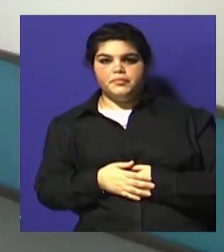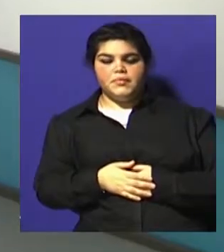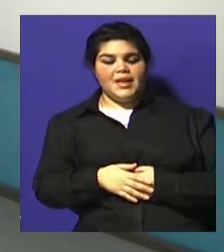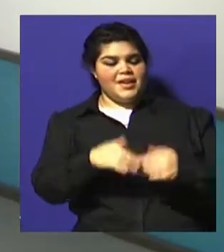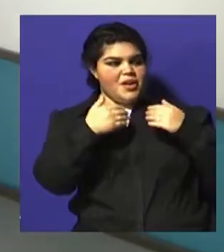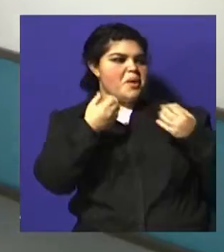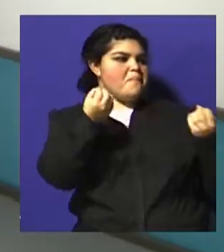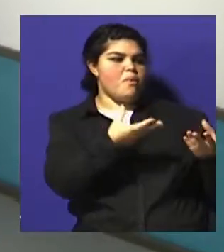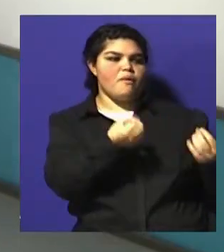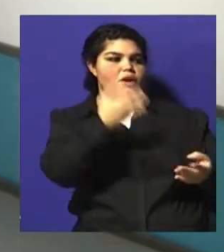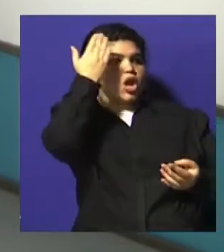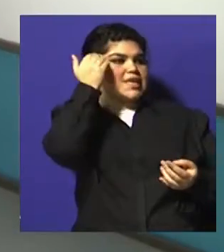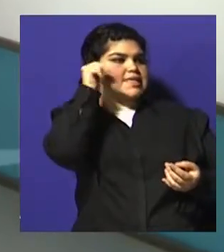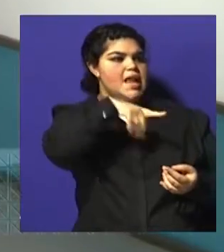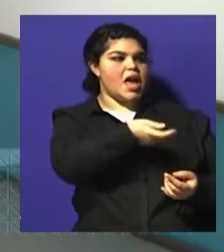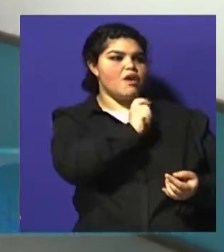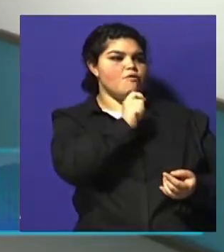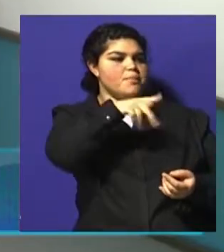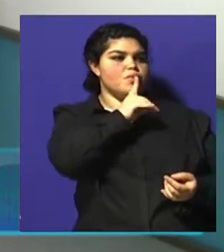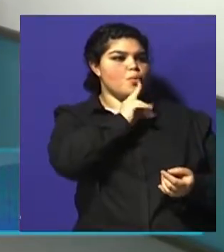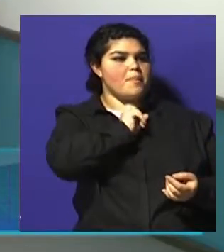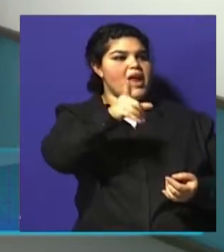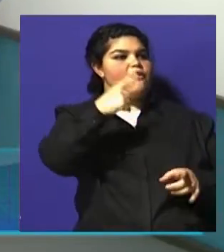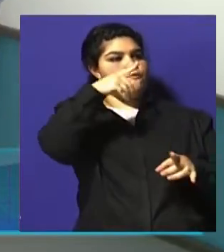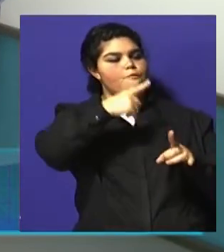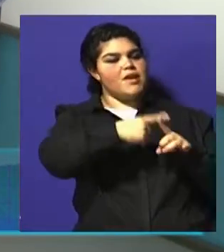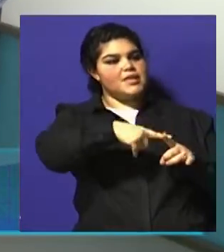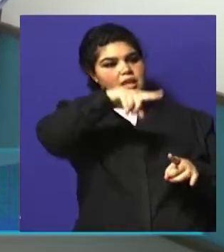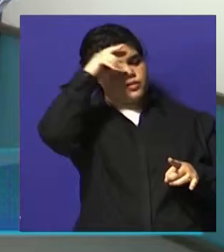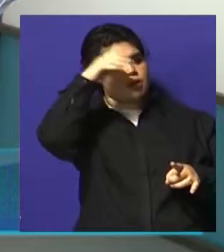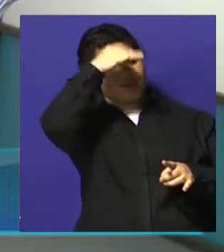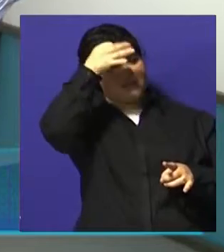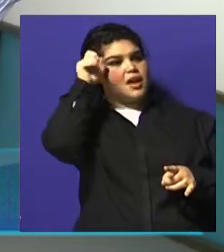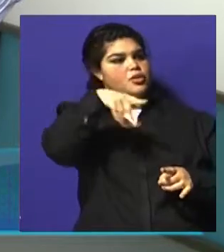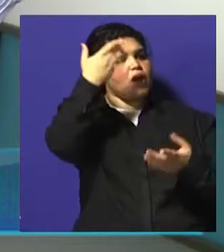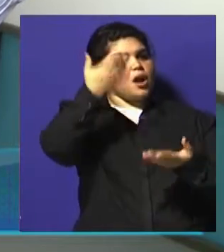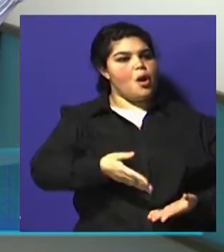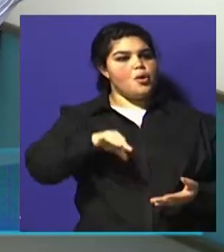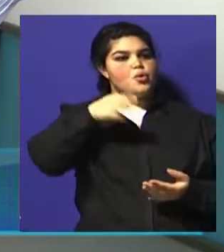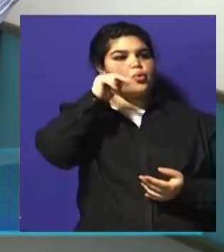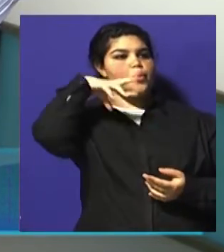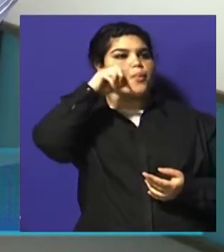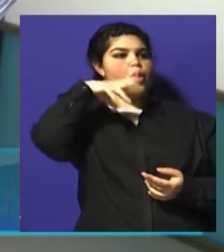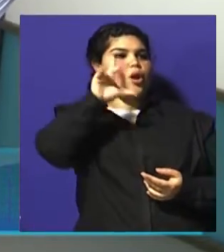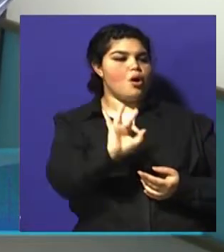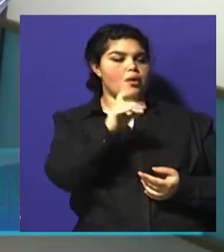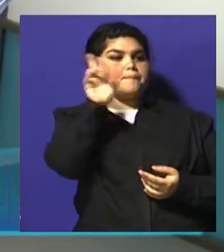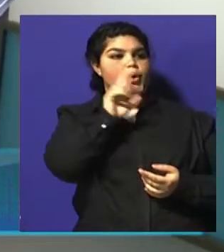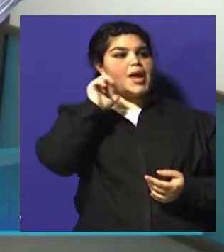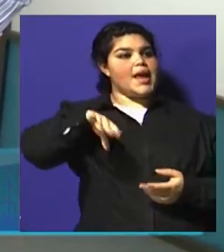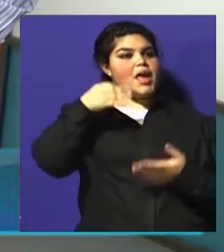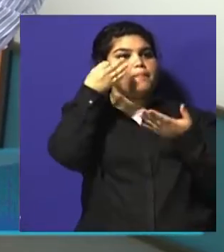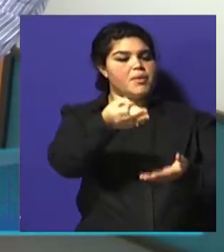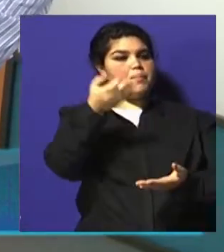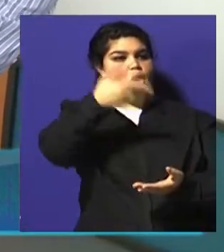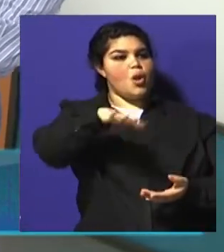Genial el informe de Gise Ferraro desde Tucumán, desde la Fiesta Nacional del Teatro. Allí el homenaje a Vilma Rúpolo, que se llevaba a cabo